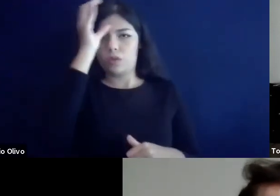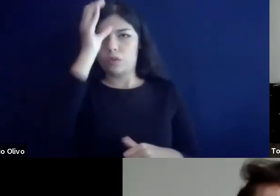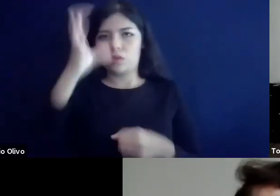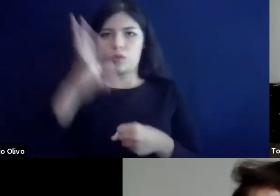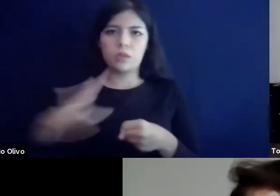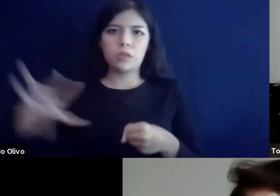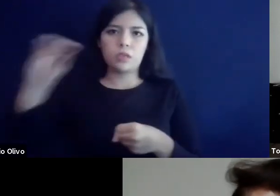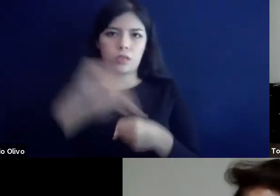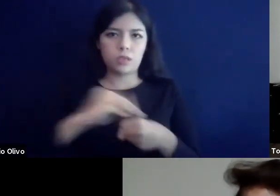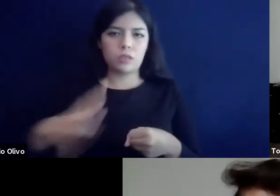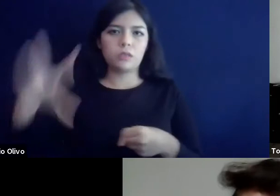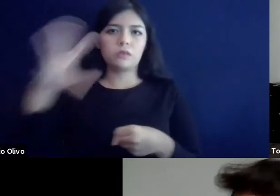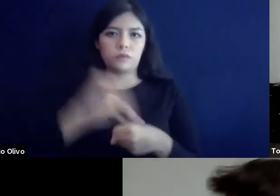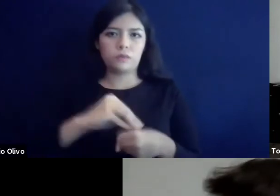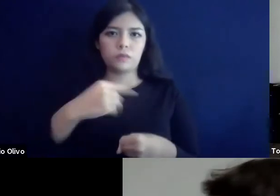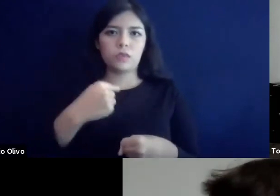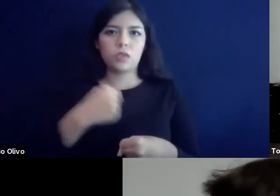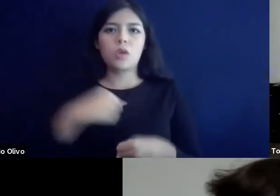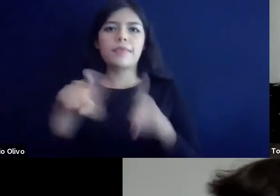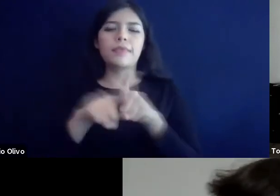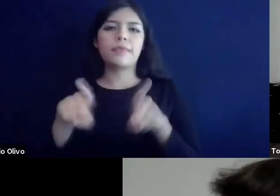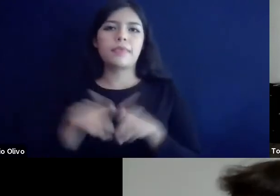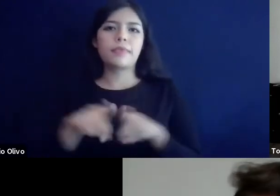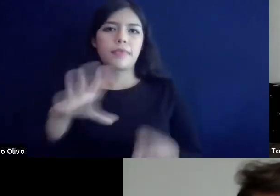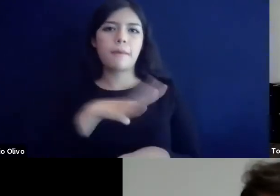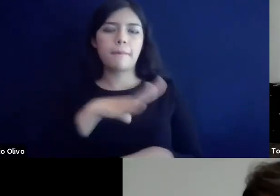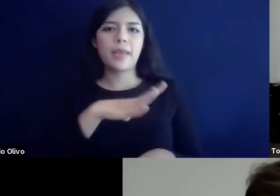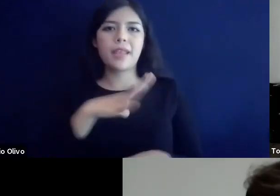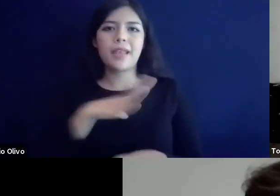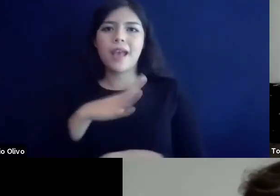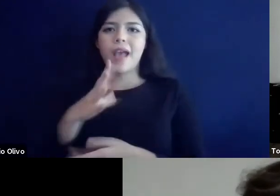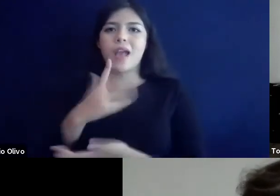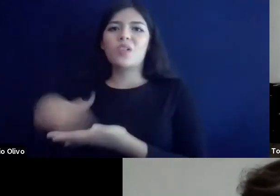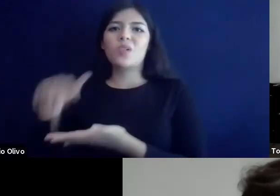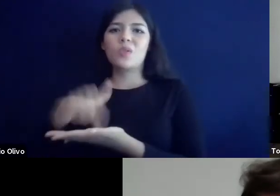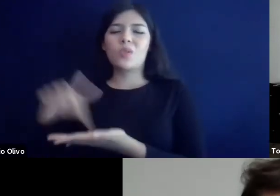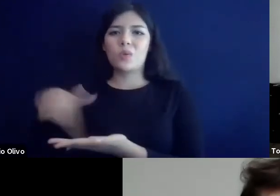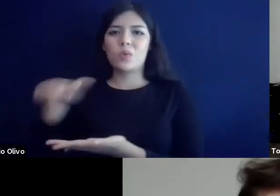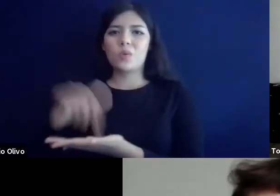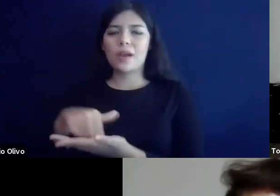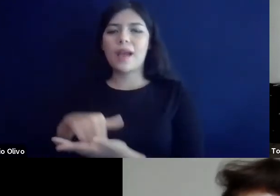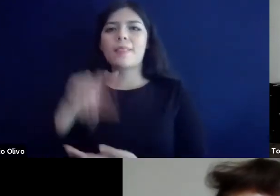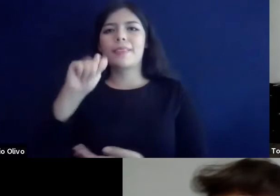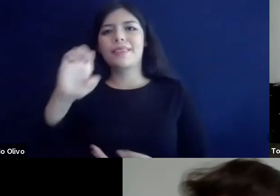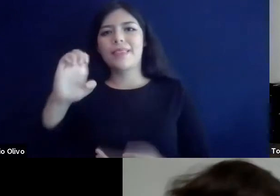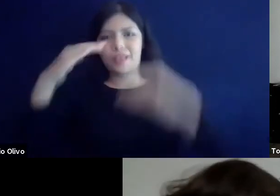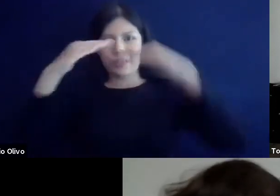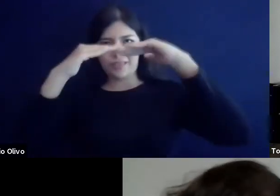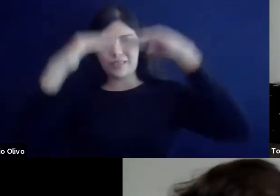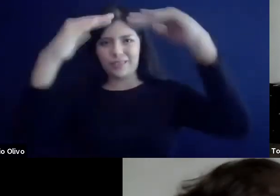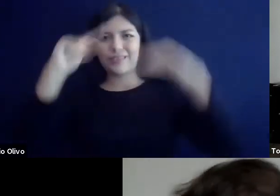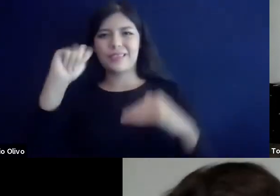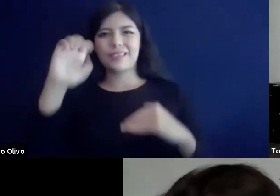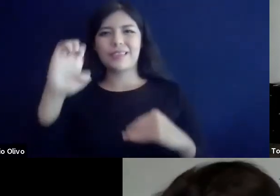un emprendimiento propio, la casa productora Techos de Cristal. Y soy tenor